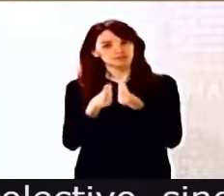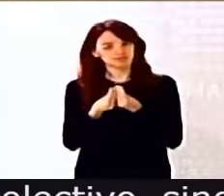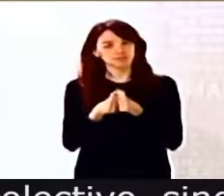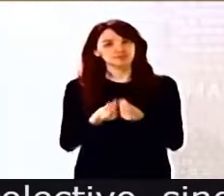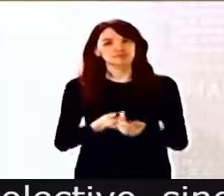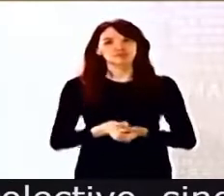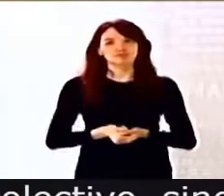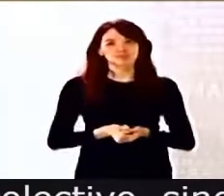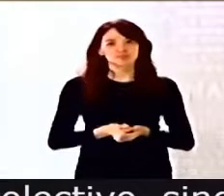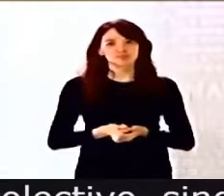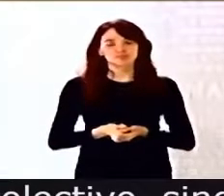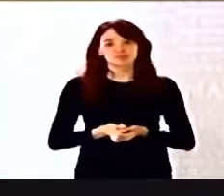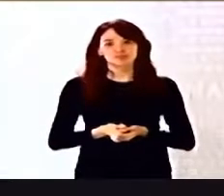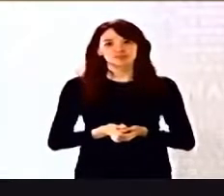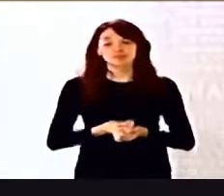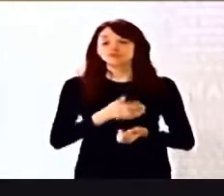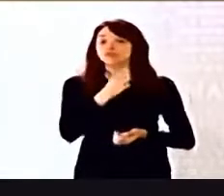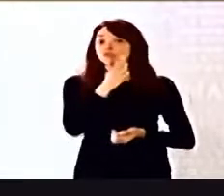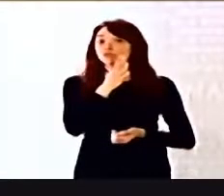Por eso,